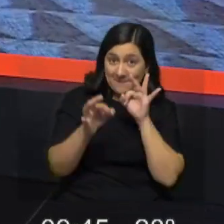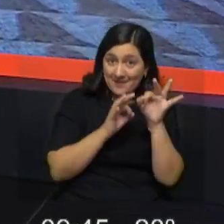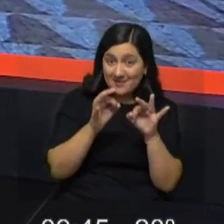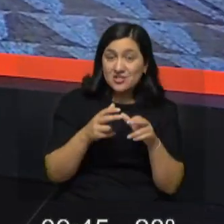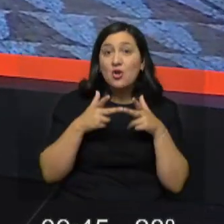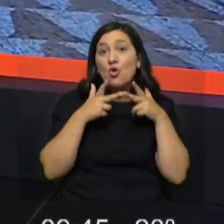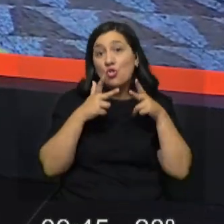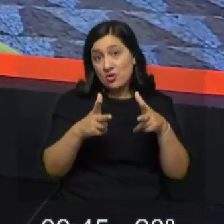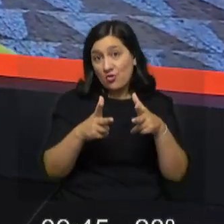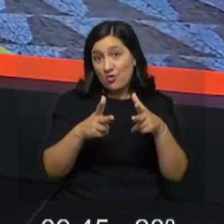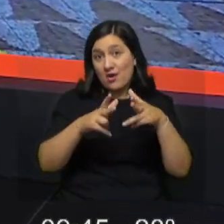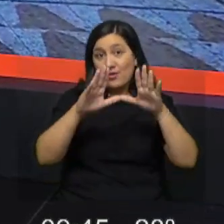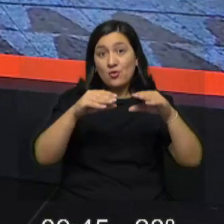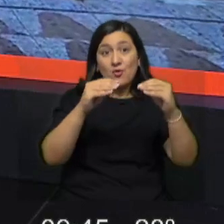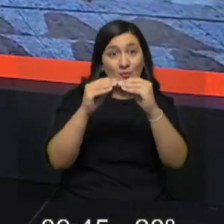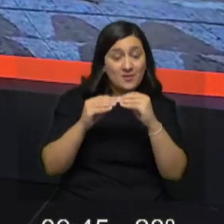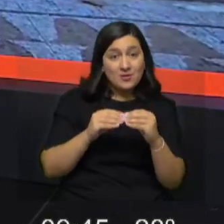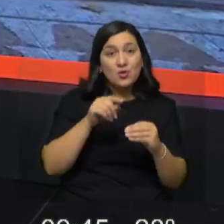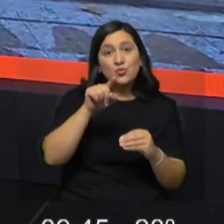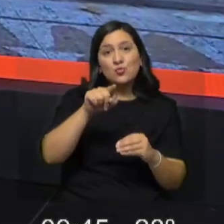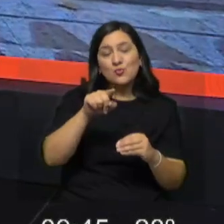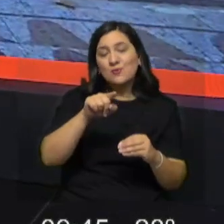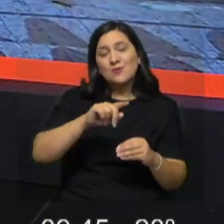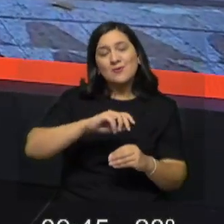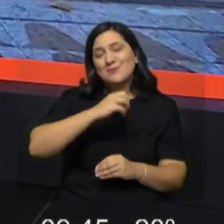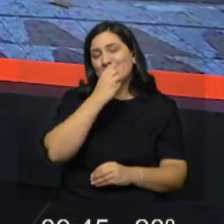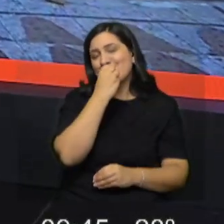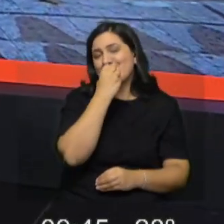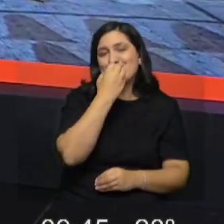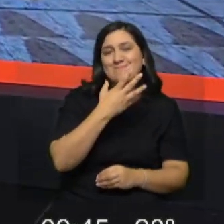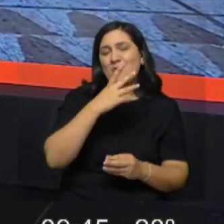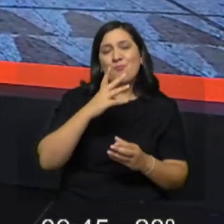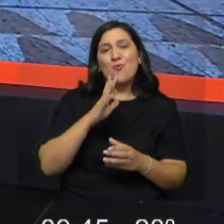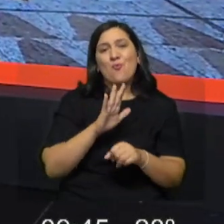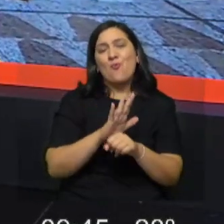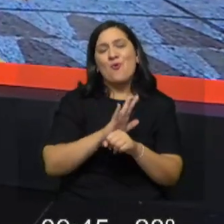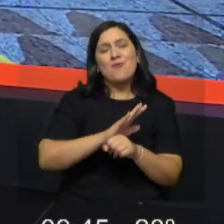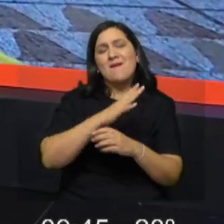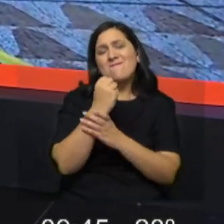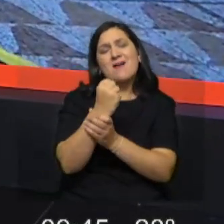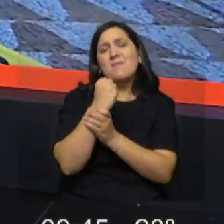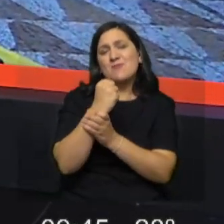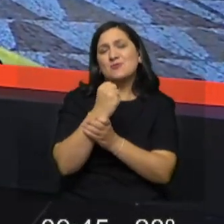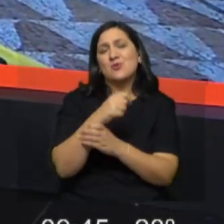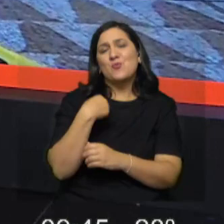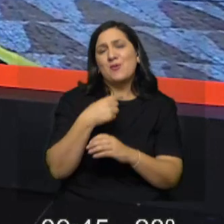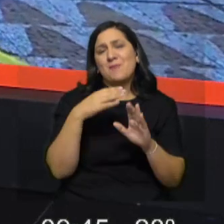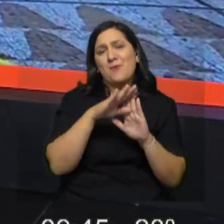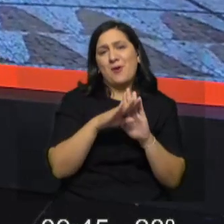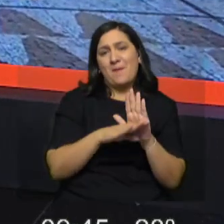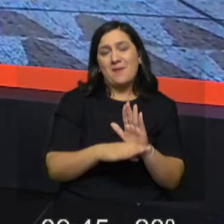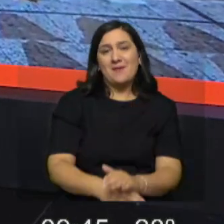digo públicamente y a las compañeras, sos la revelación, sos la estrella de este programa, sos vos, JP.